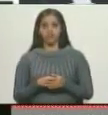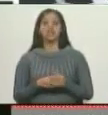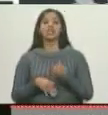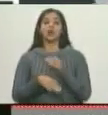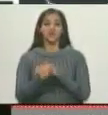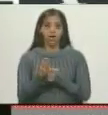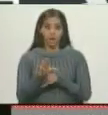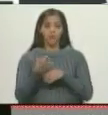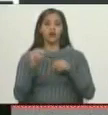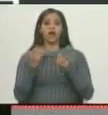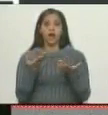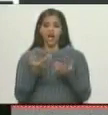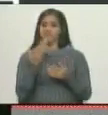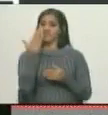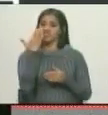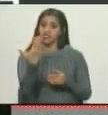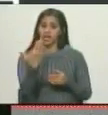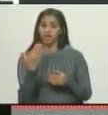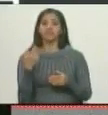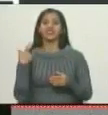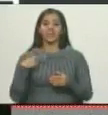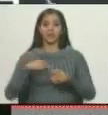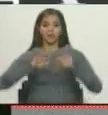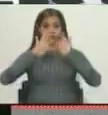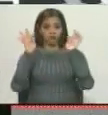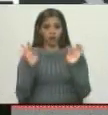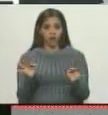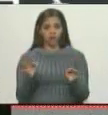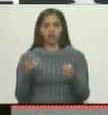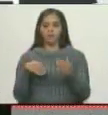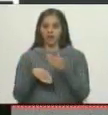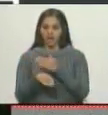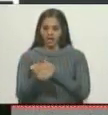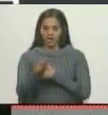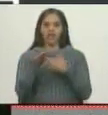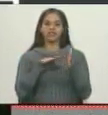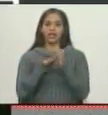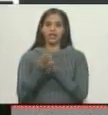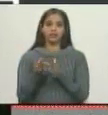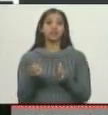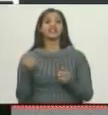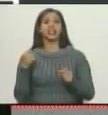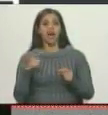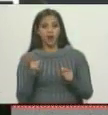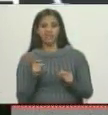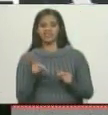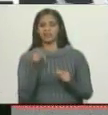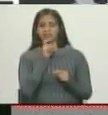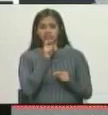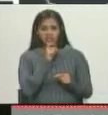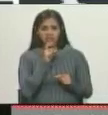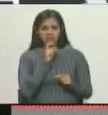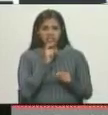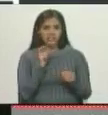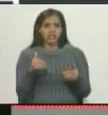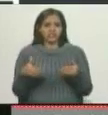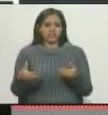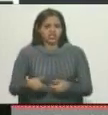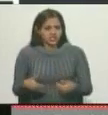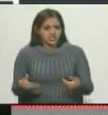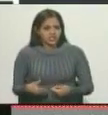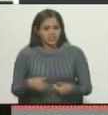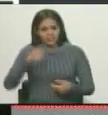enfrentar, que tenemos fórmulas para salir adelante. Y aunque cueste más trabajo, aunque cueste